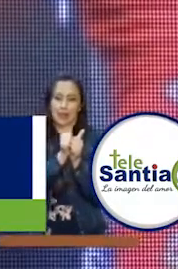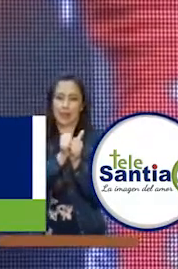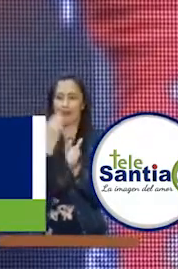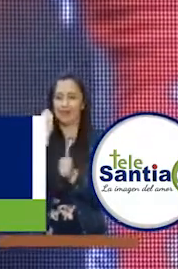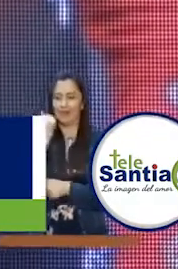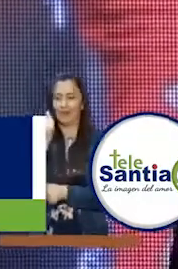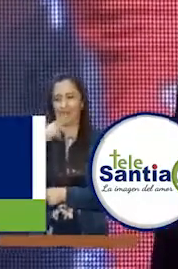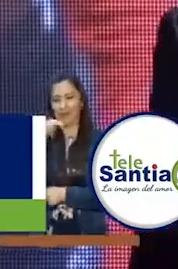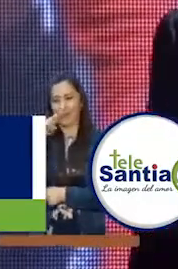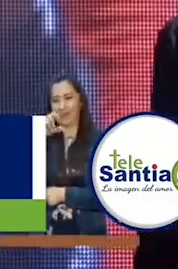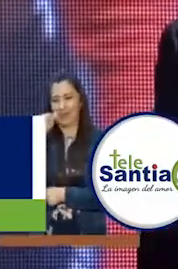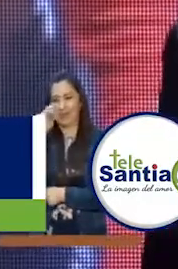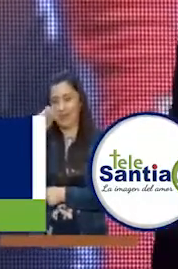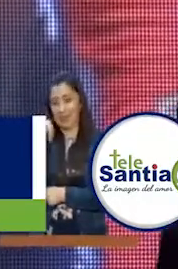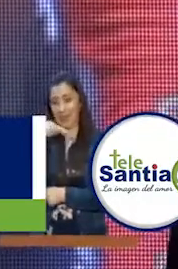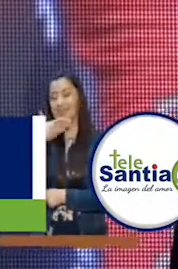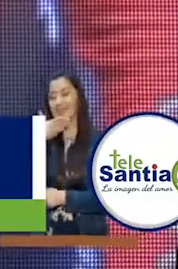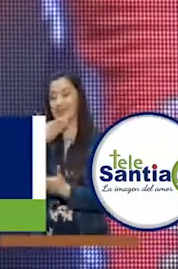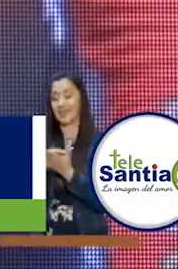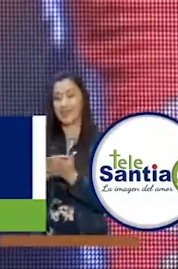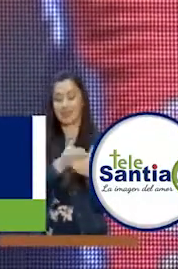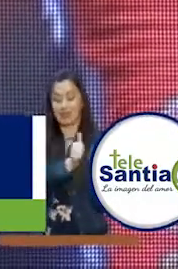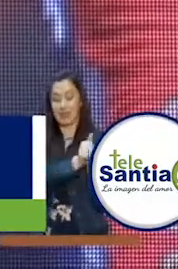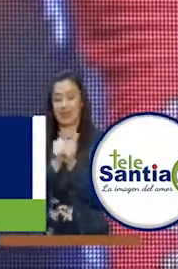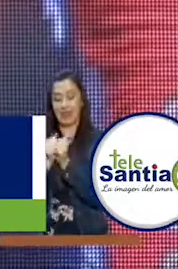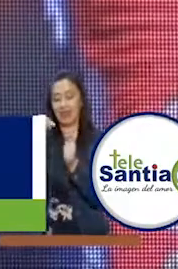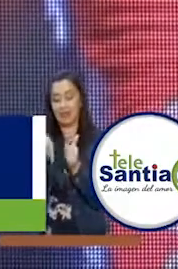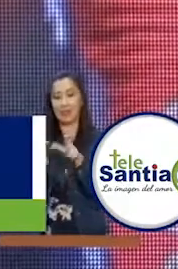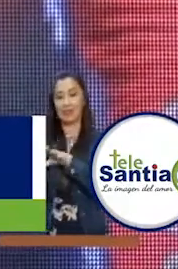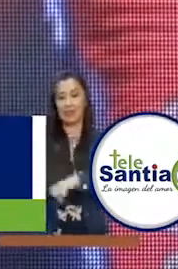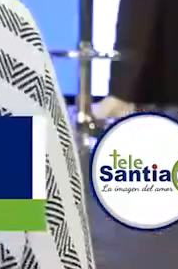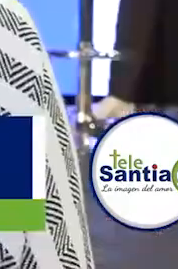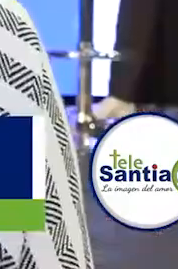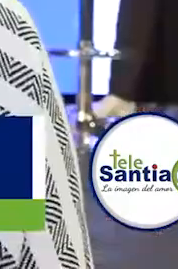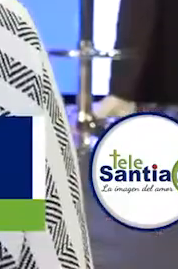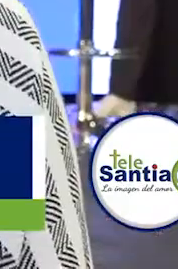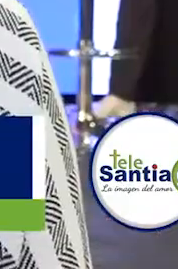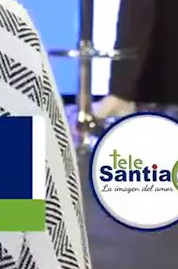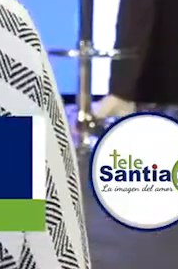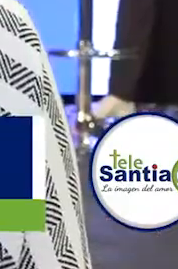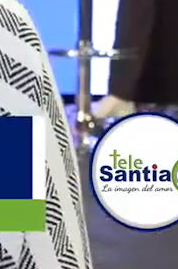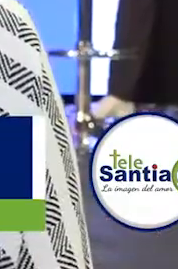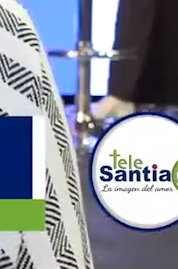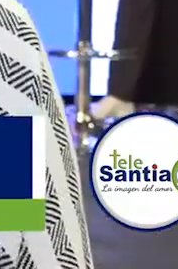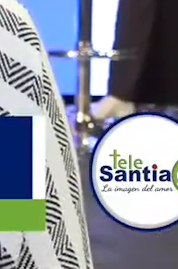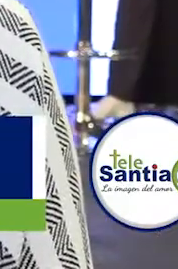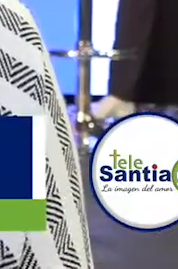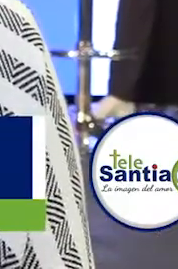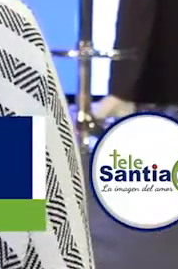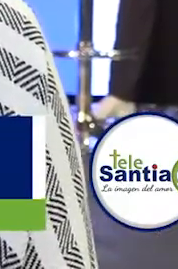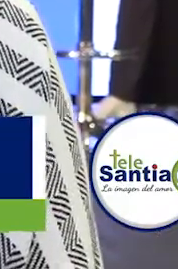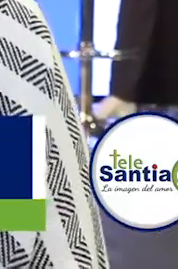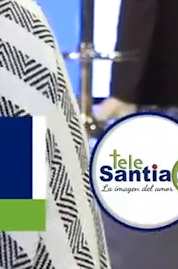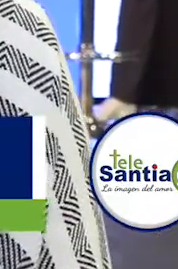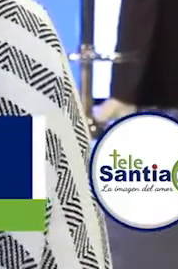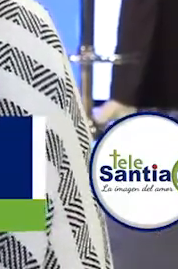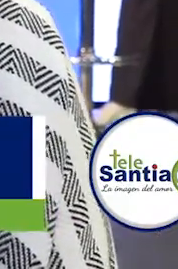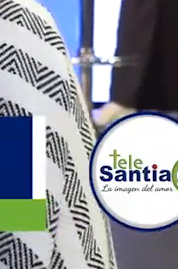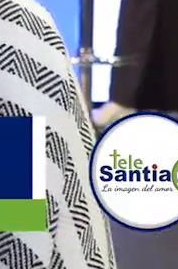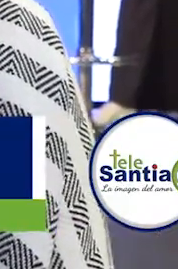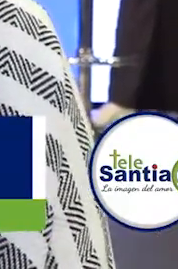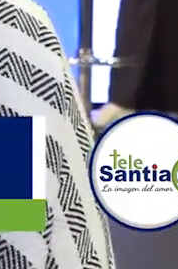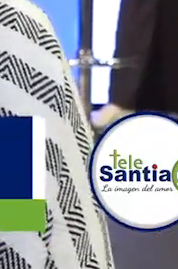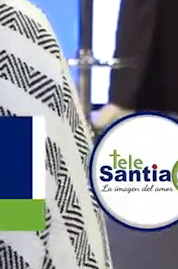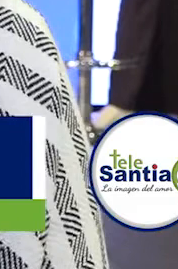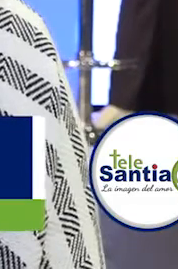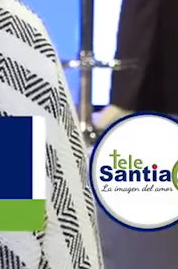zona rural del municipio, de acuerdo a los procesos de verificación de base de datos. ¿Qué podemos hacer para dotar el hospital? Porque como